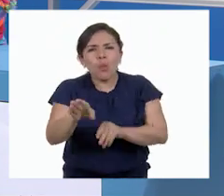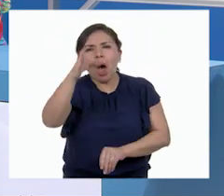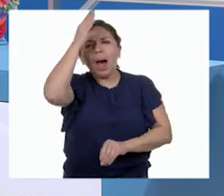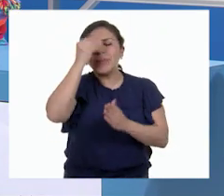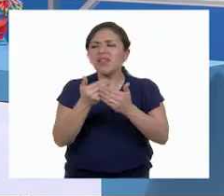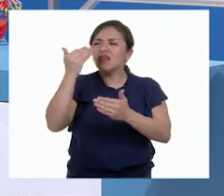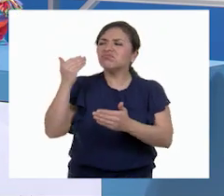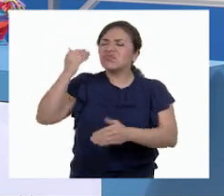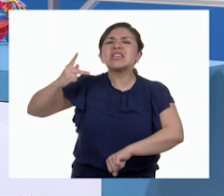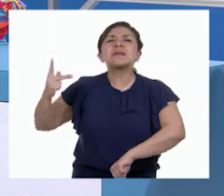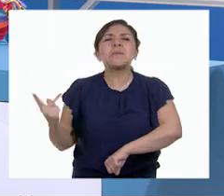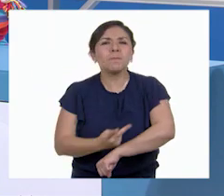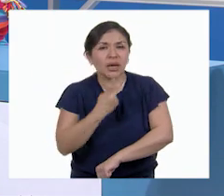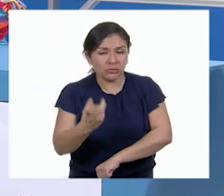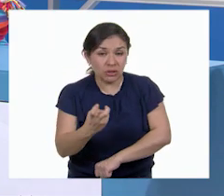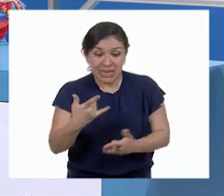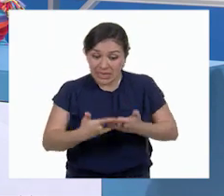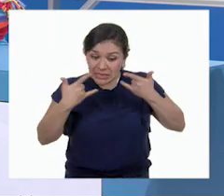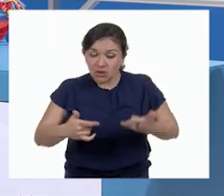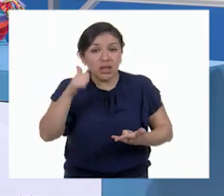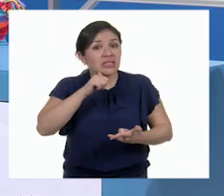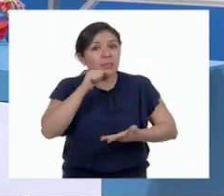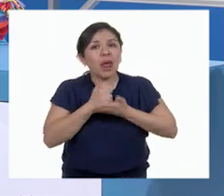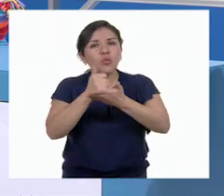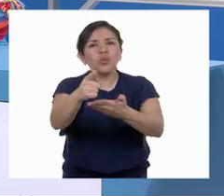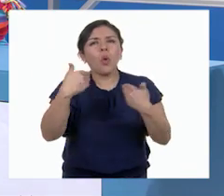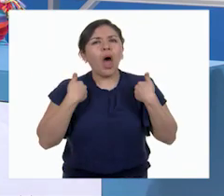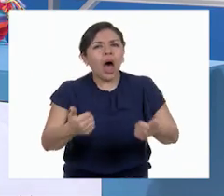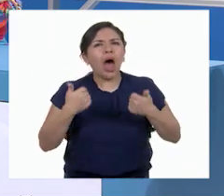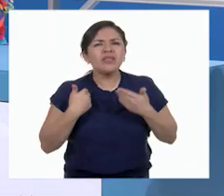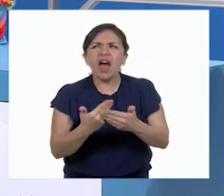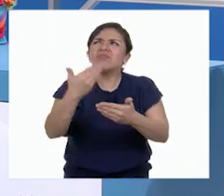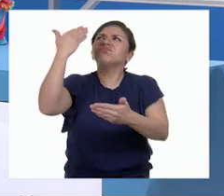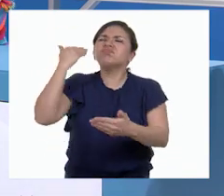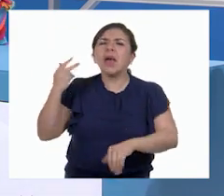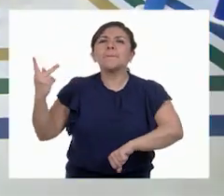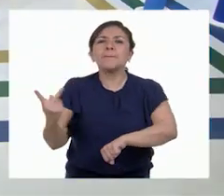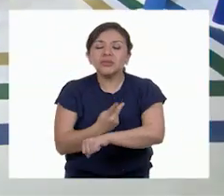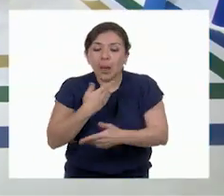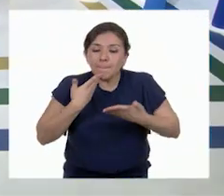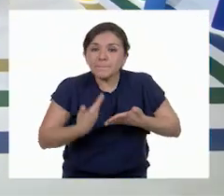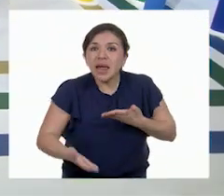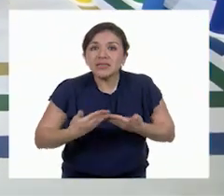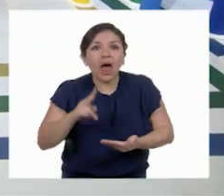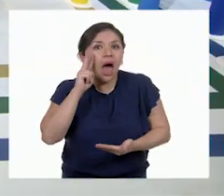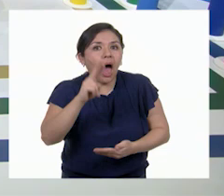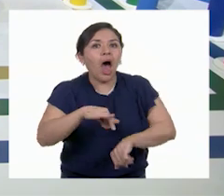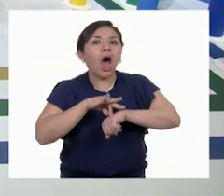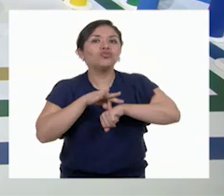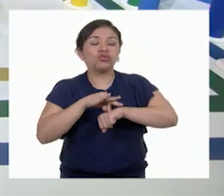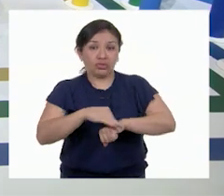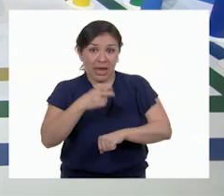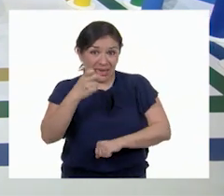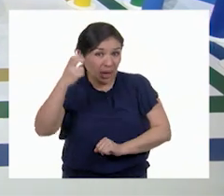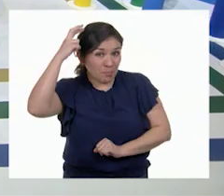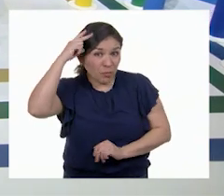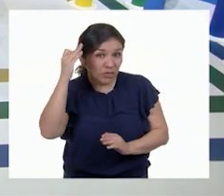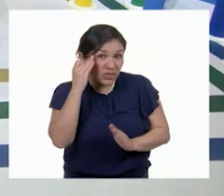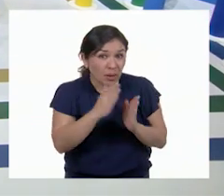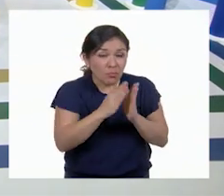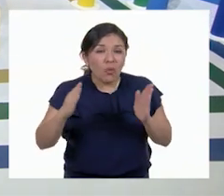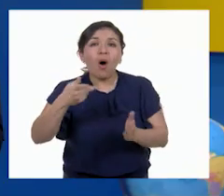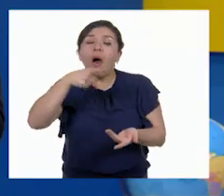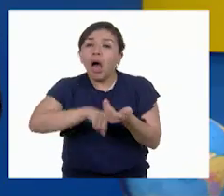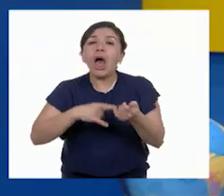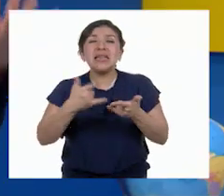pasadas. La historia siempre nos ayuda a entender el pasado para poder mirar el presente. El Porfiriato, además, es una